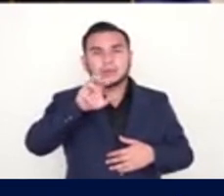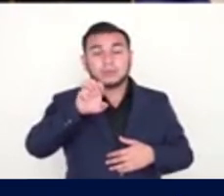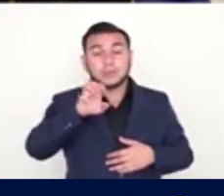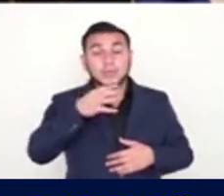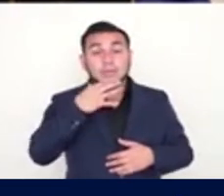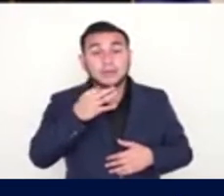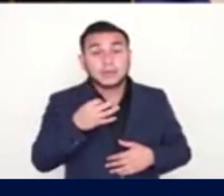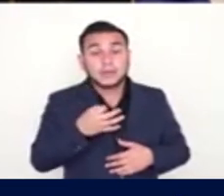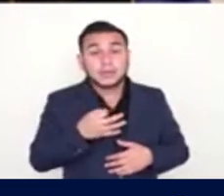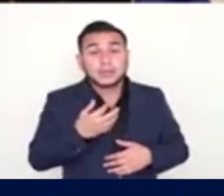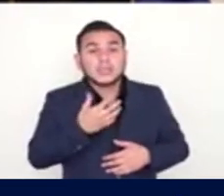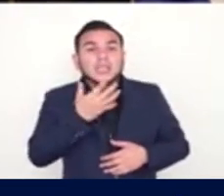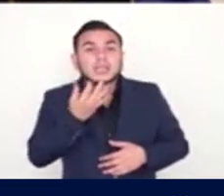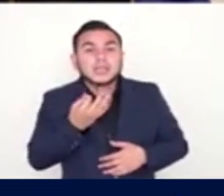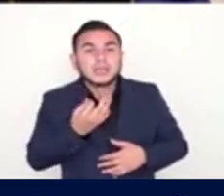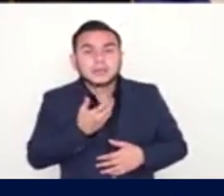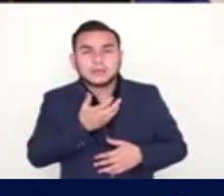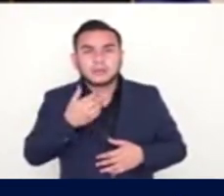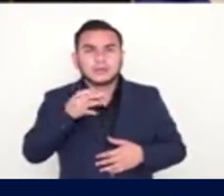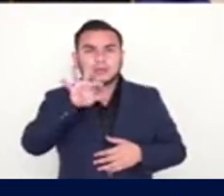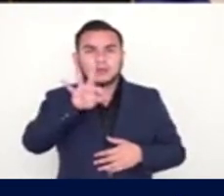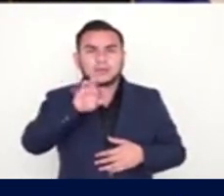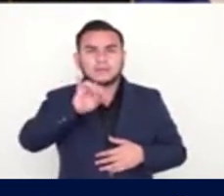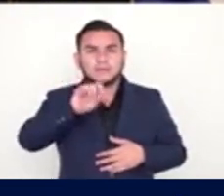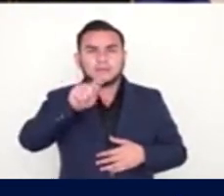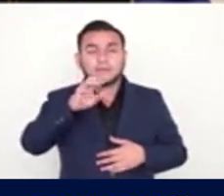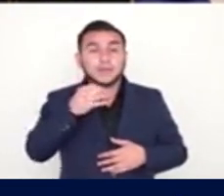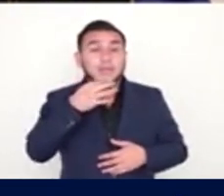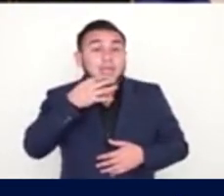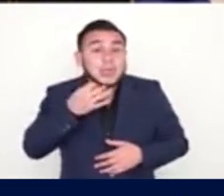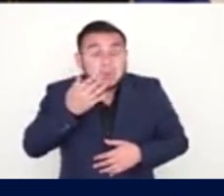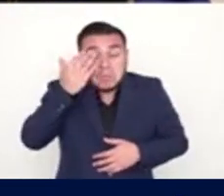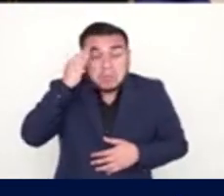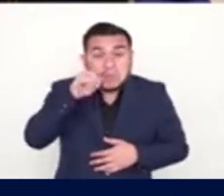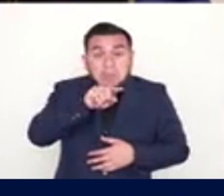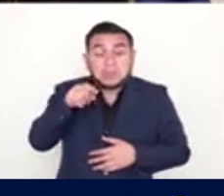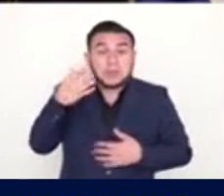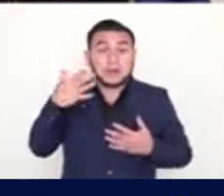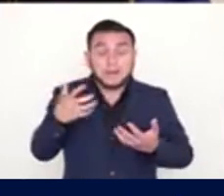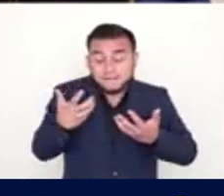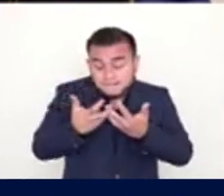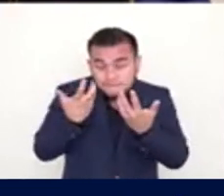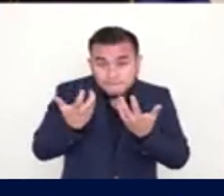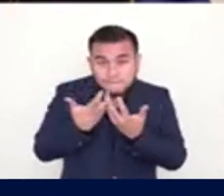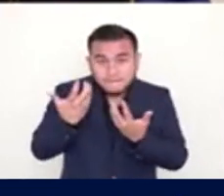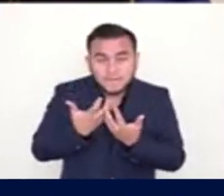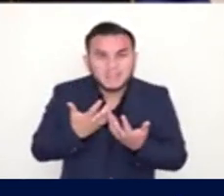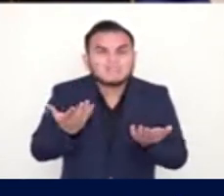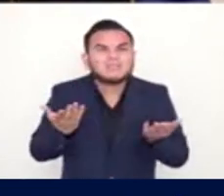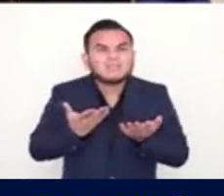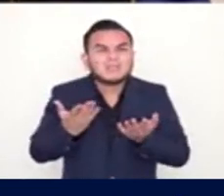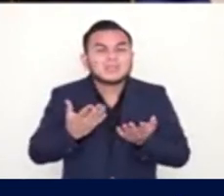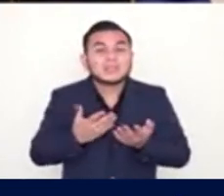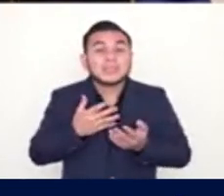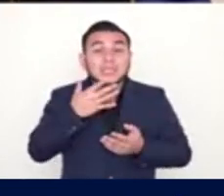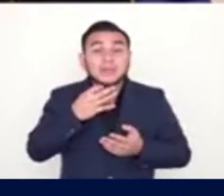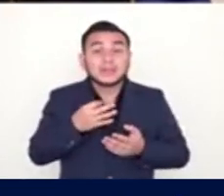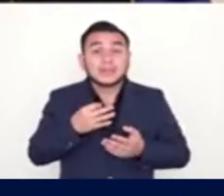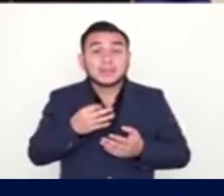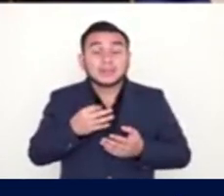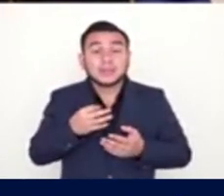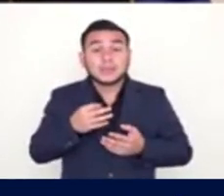a investigar si era verdad que Fito Salume lo había... Fito ya confesó. Pero no sé si ustedes ya terminaron esa investigación que iban a hacer. Si Héctor Silva Ábalos... Ah,